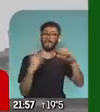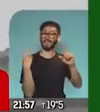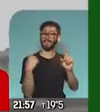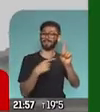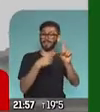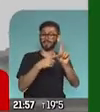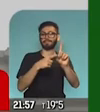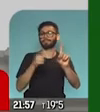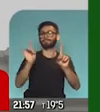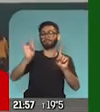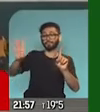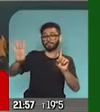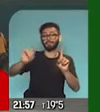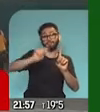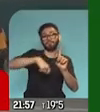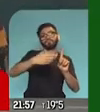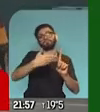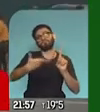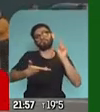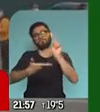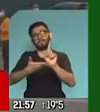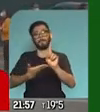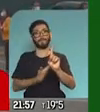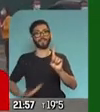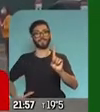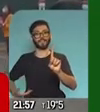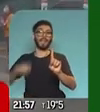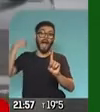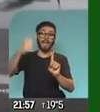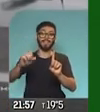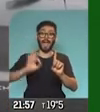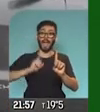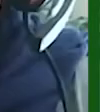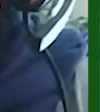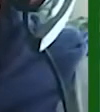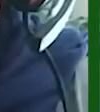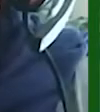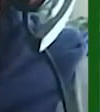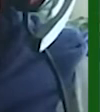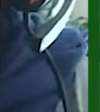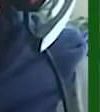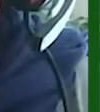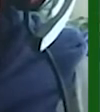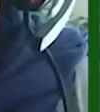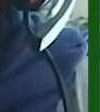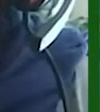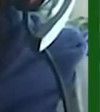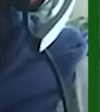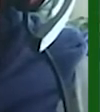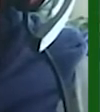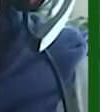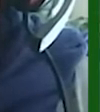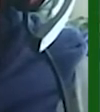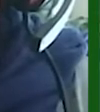sido gobernador regional de la región Moquegua. En ese contexto, un Congreso que además se encuentra